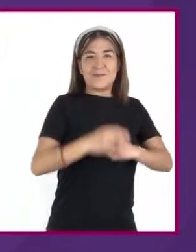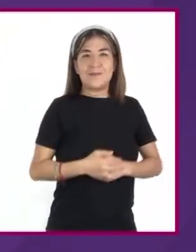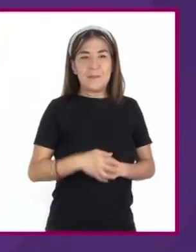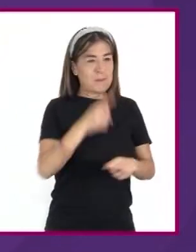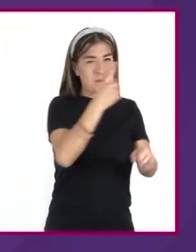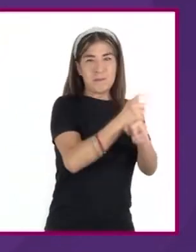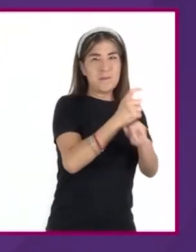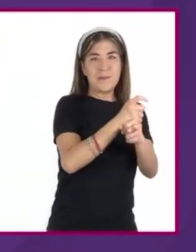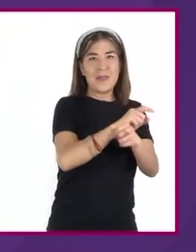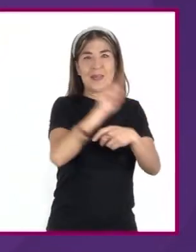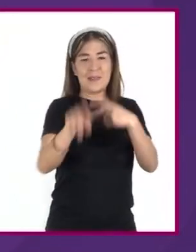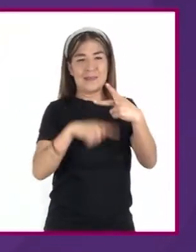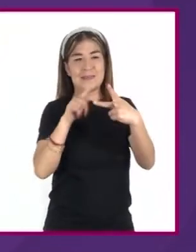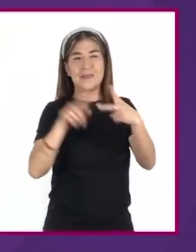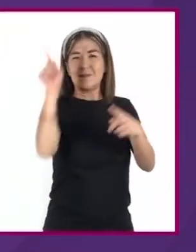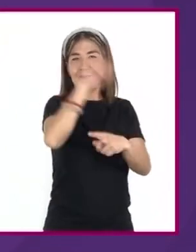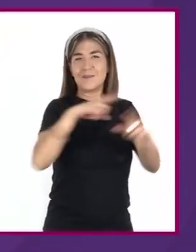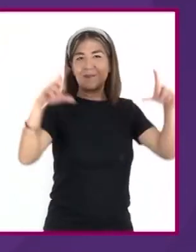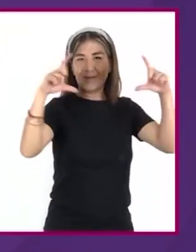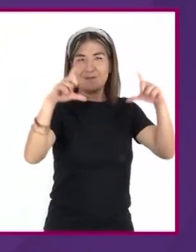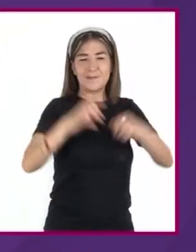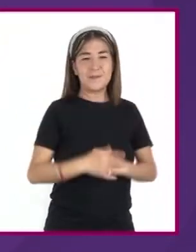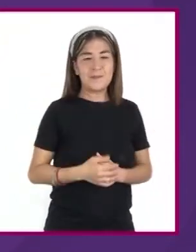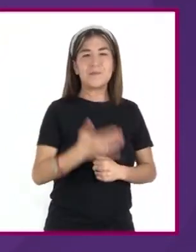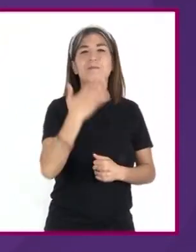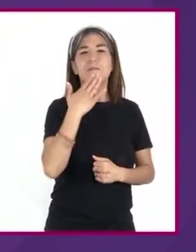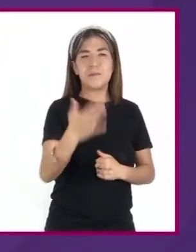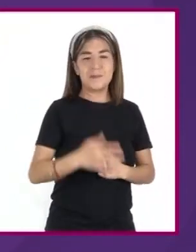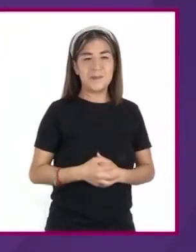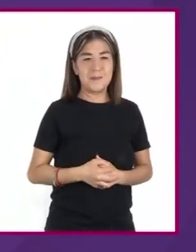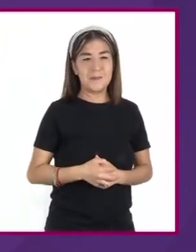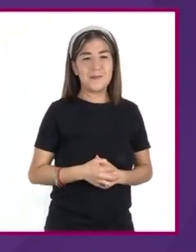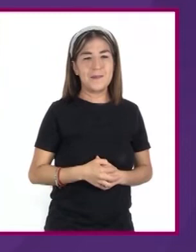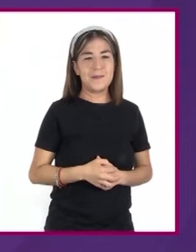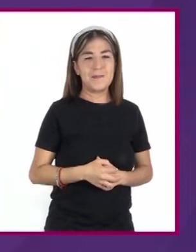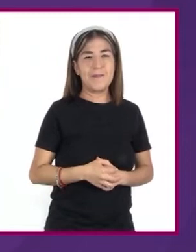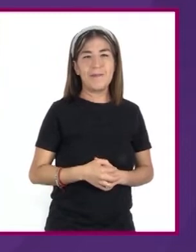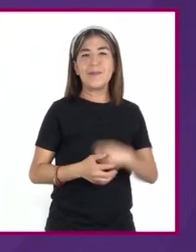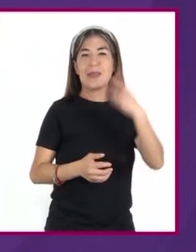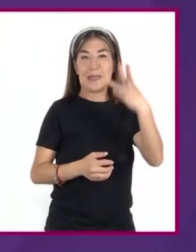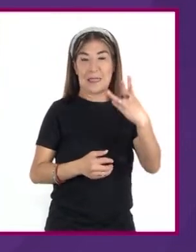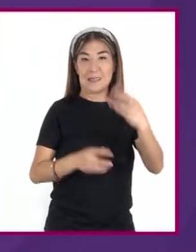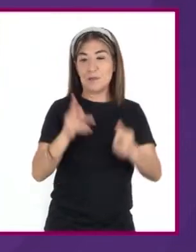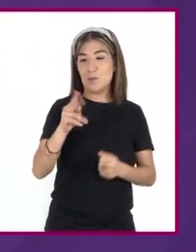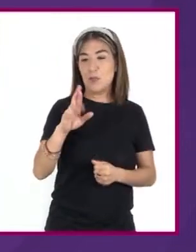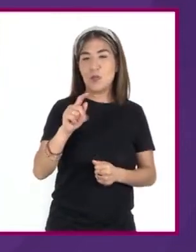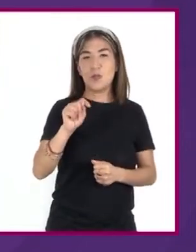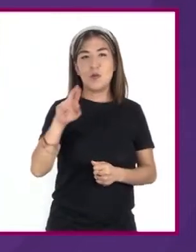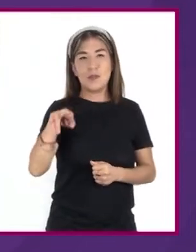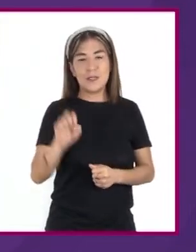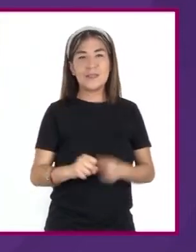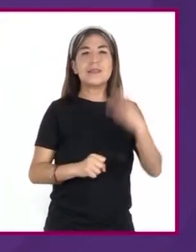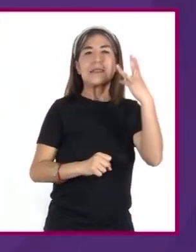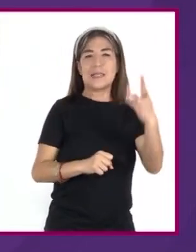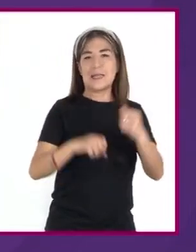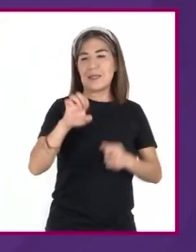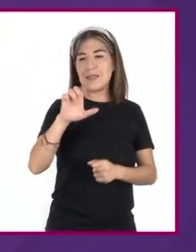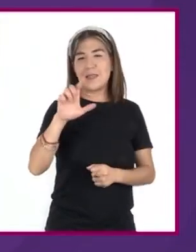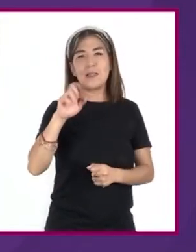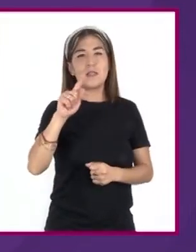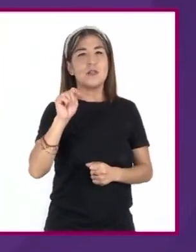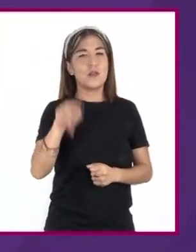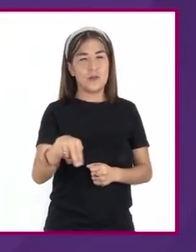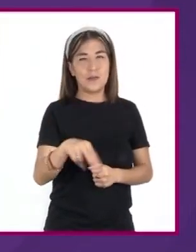primera, en la segunda. Perfecto, tenemos 3 protones, 3 electrones, es un átomo